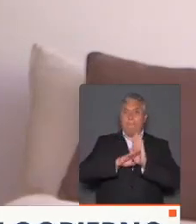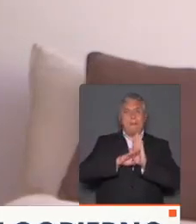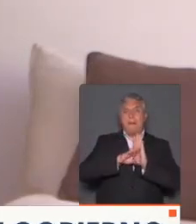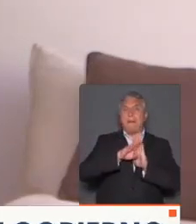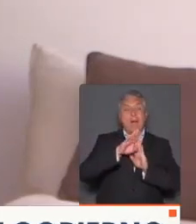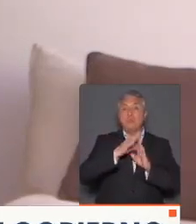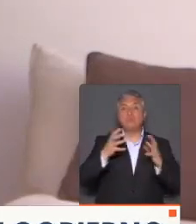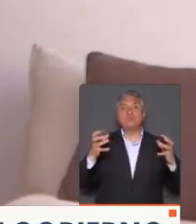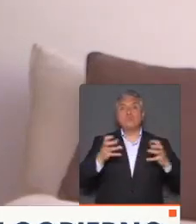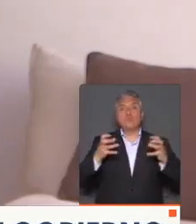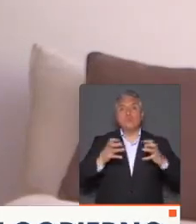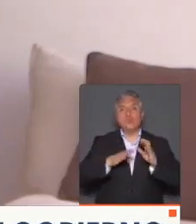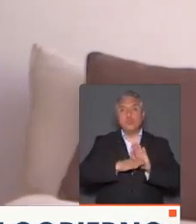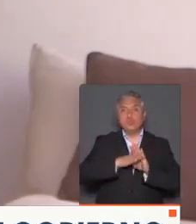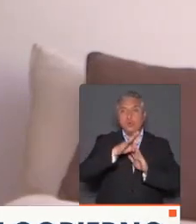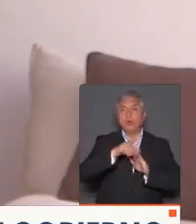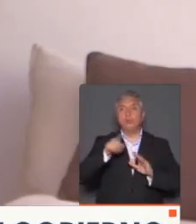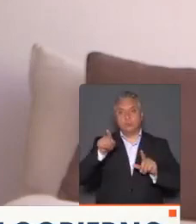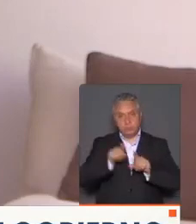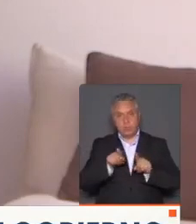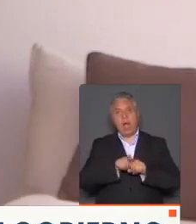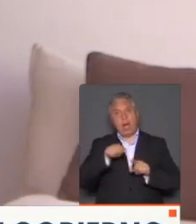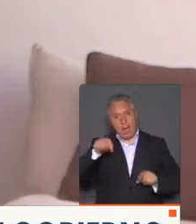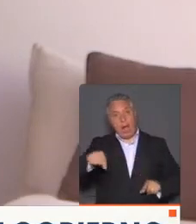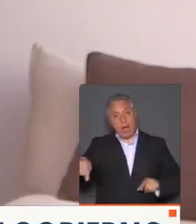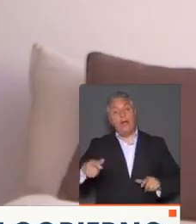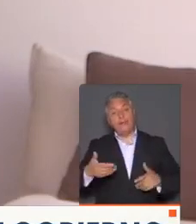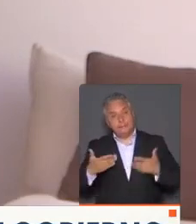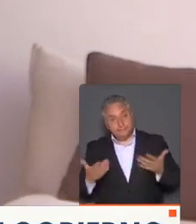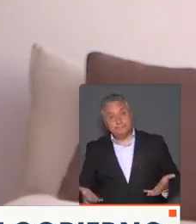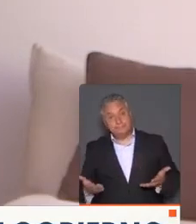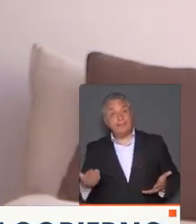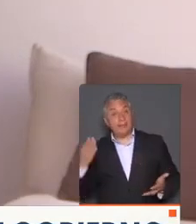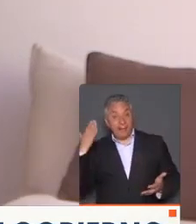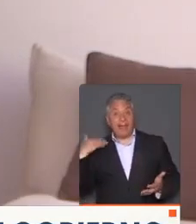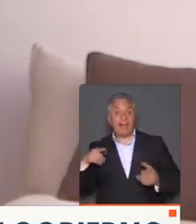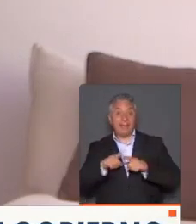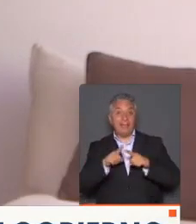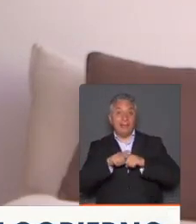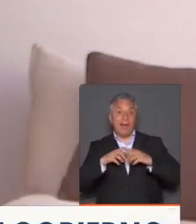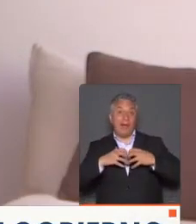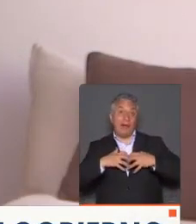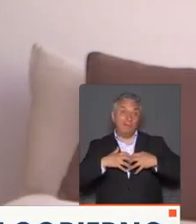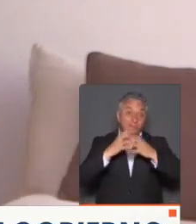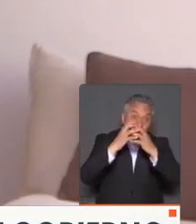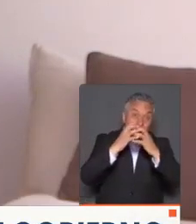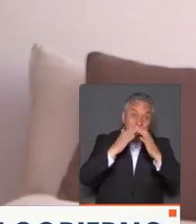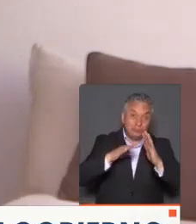estamos pagando la cuenta de Una aventura peligrosa